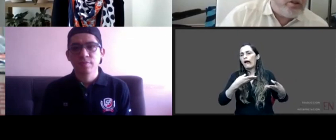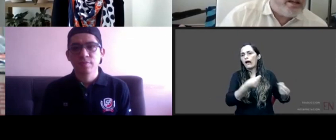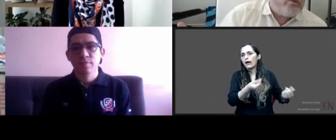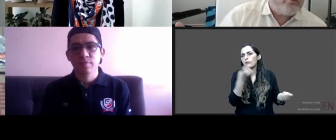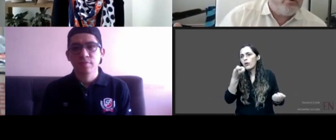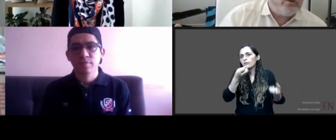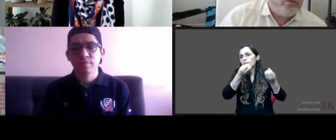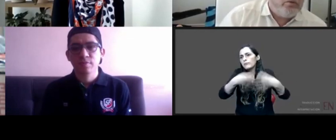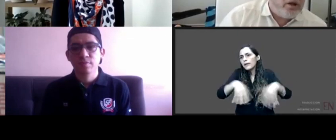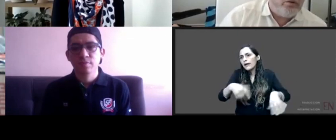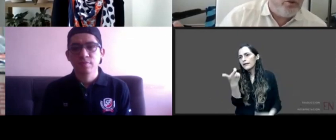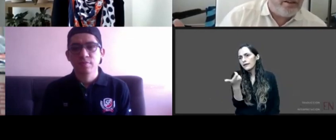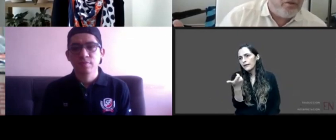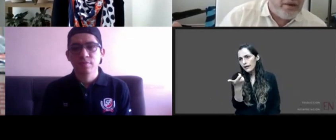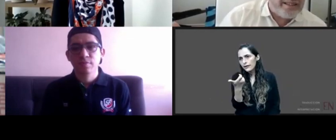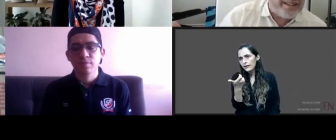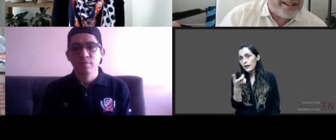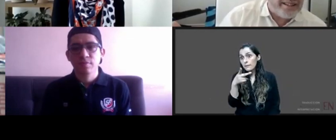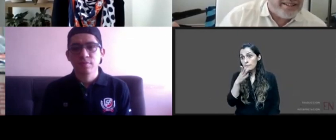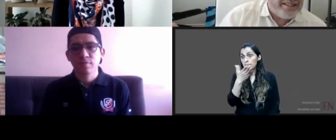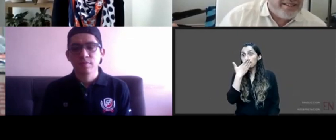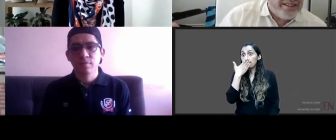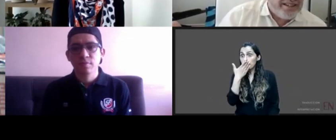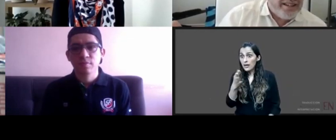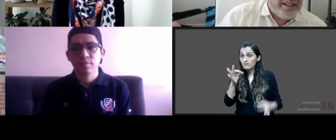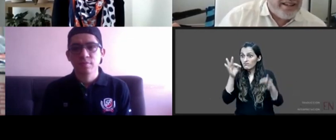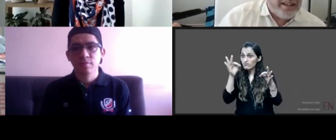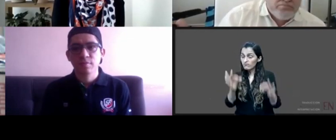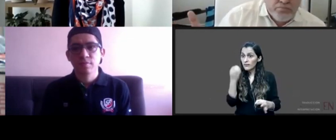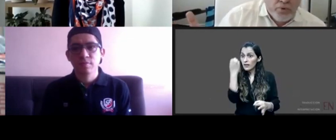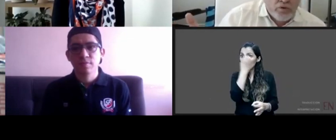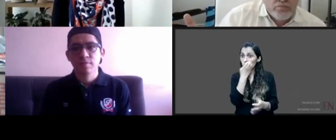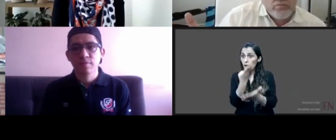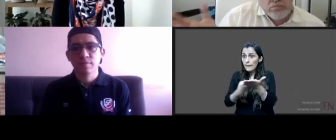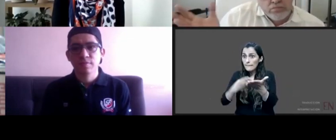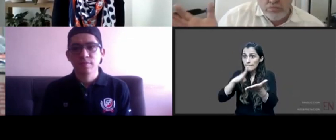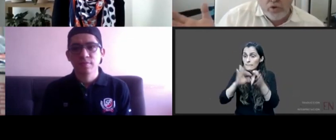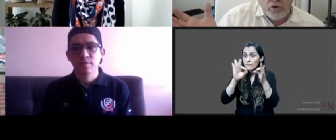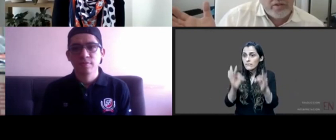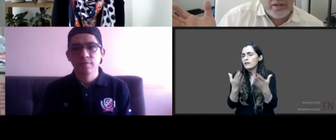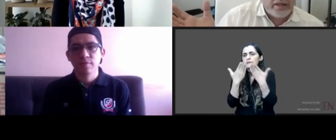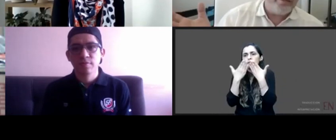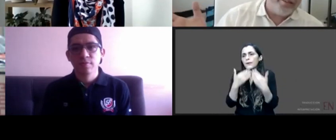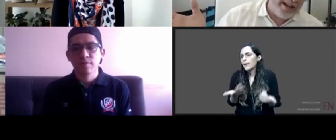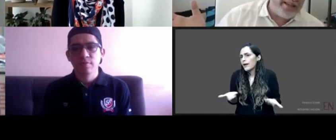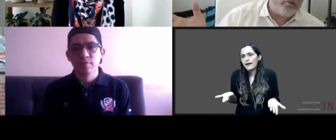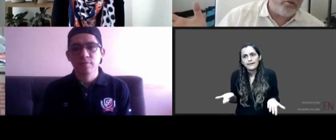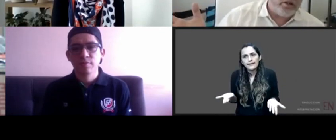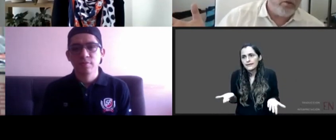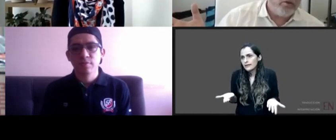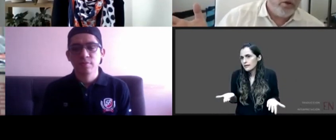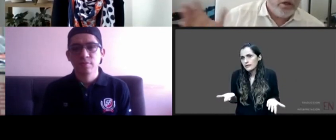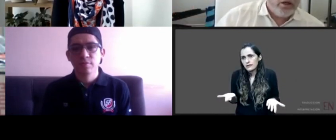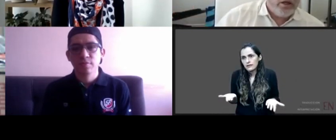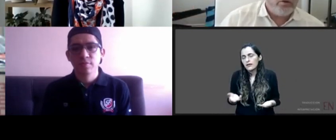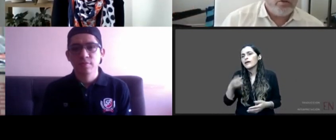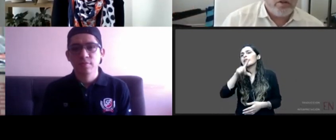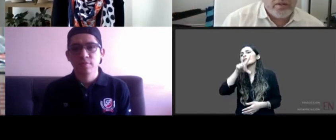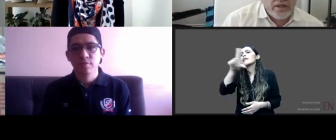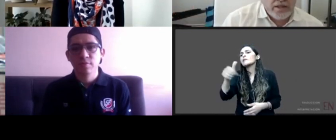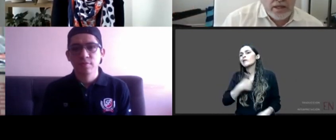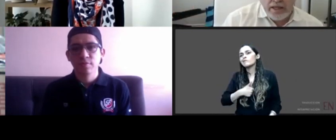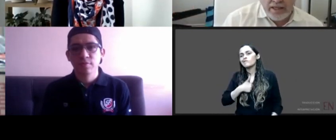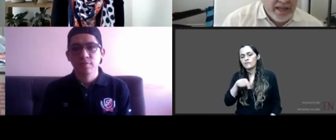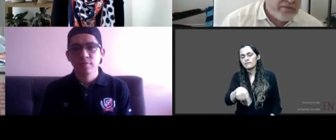y no se da educación, no hay comunicación básica, por no decir que se daña a los niños.